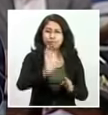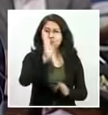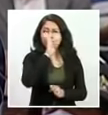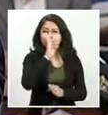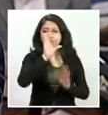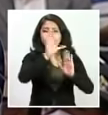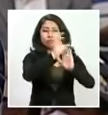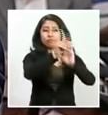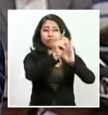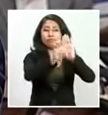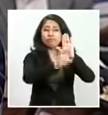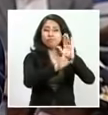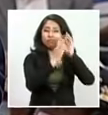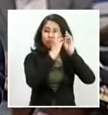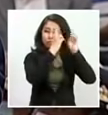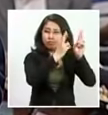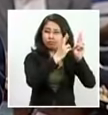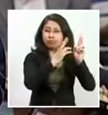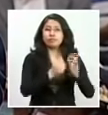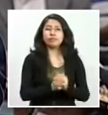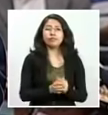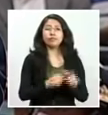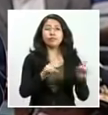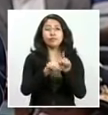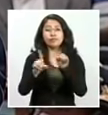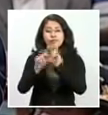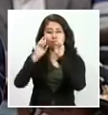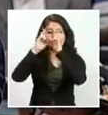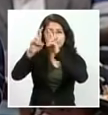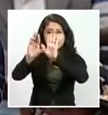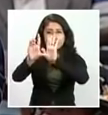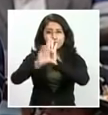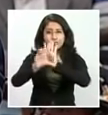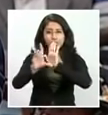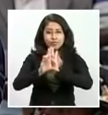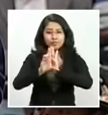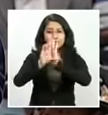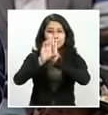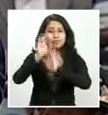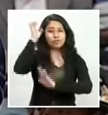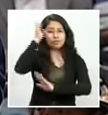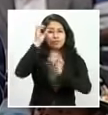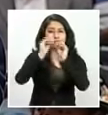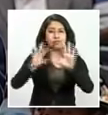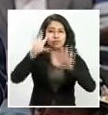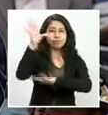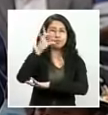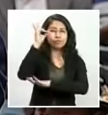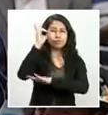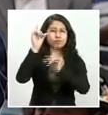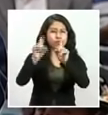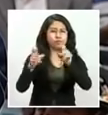la Constitución Política del Estado y de las leyes del Estado Plurinacional de Bolivia.